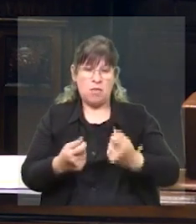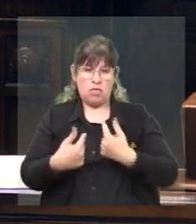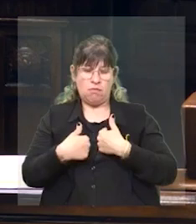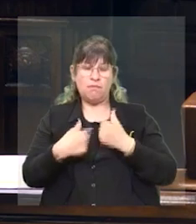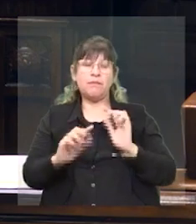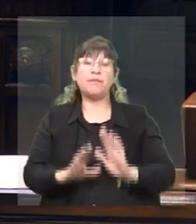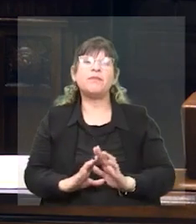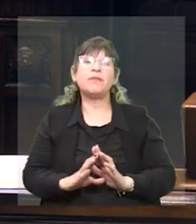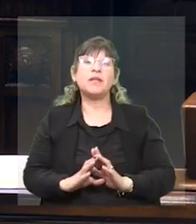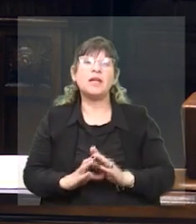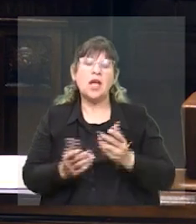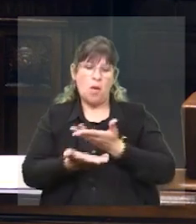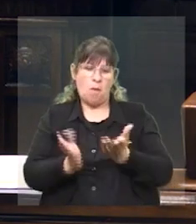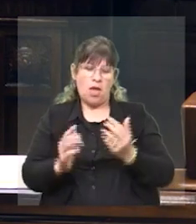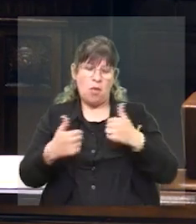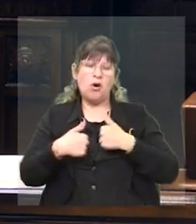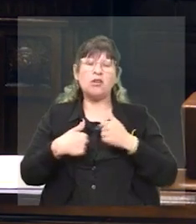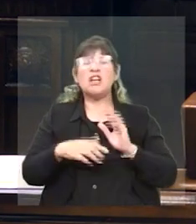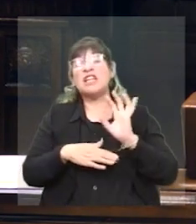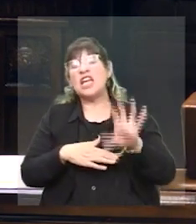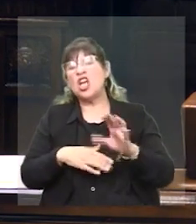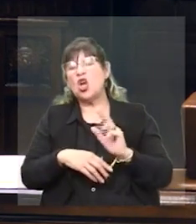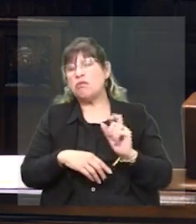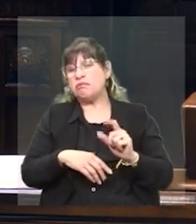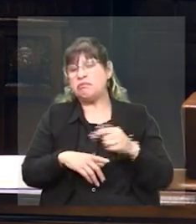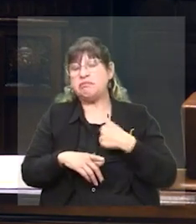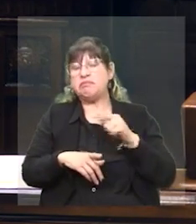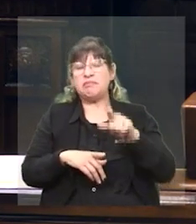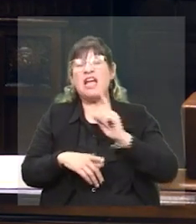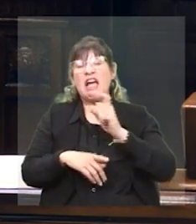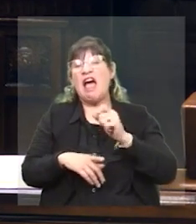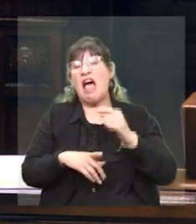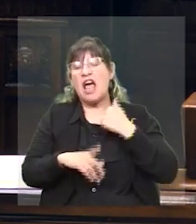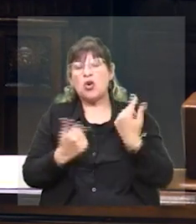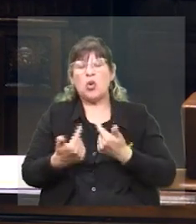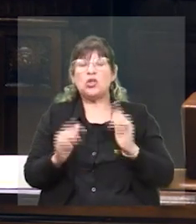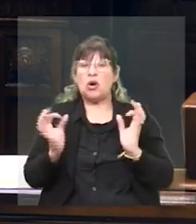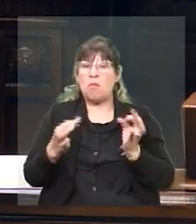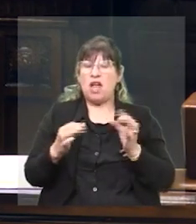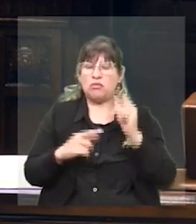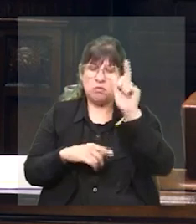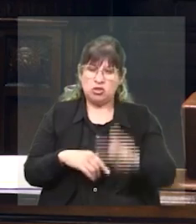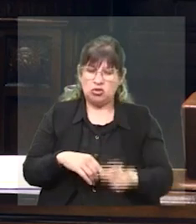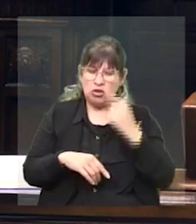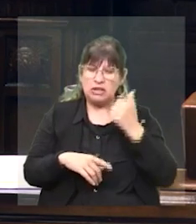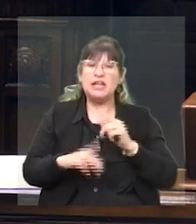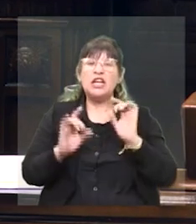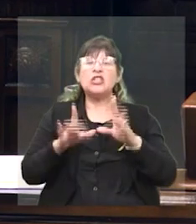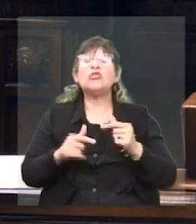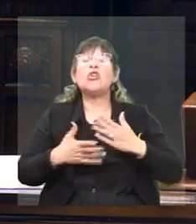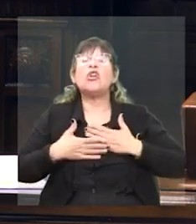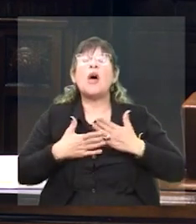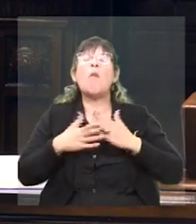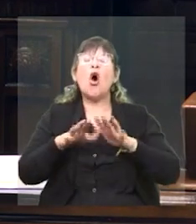tocado me mostraste que el odio malherido tiñe en Sangre y dolor a nuestro hermano y solo en el amor vive el